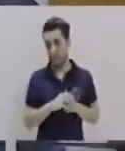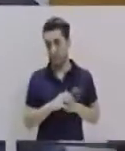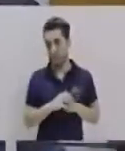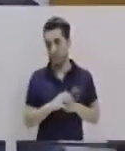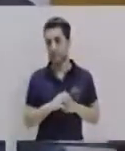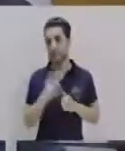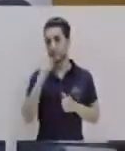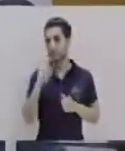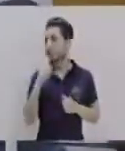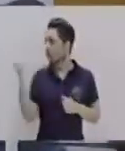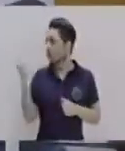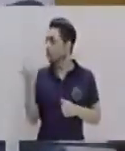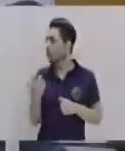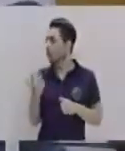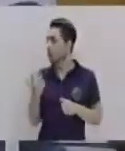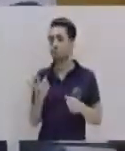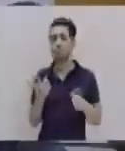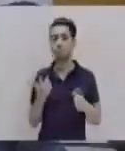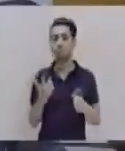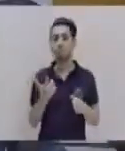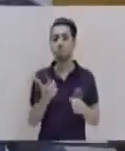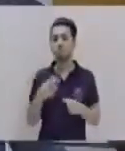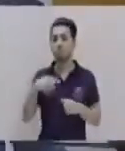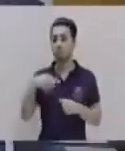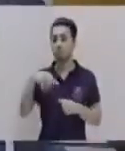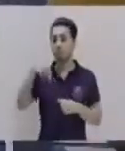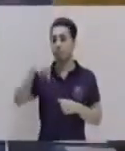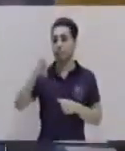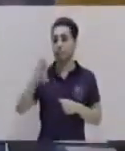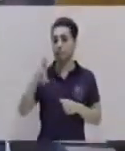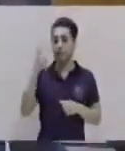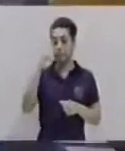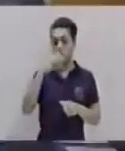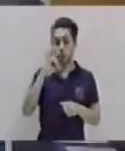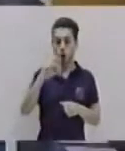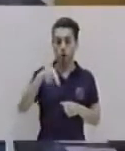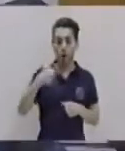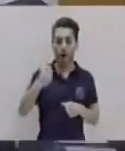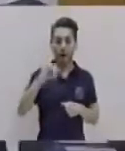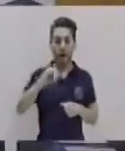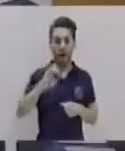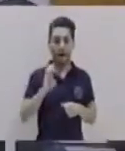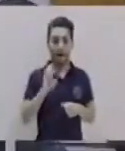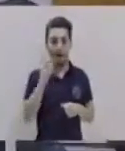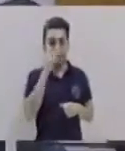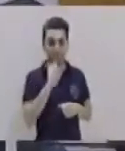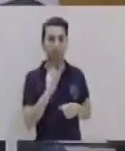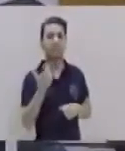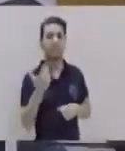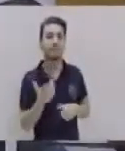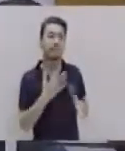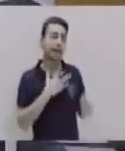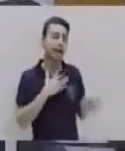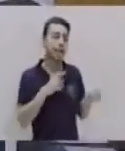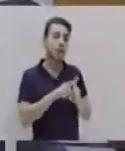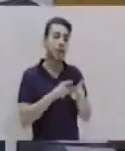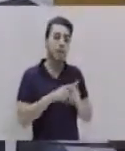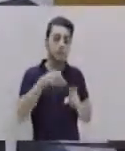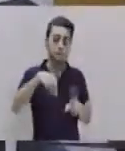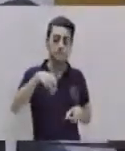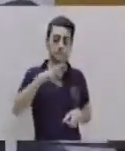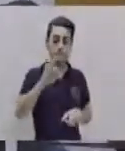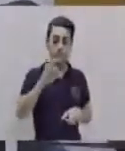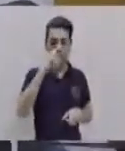Julieta nos aparecen los personajes. Existen los personajes principales, que son los protagonistas. En este caso, ¿quiénes